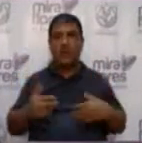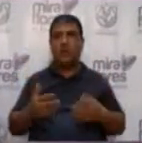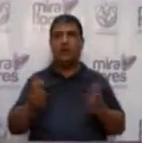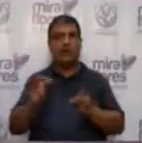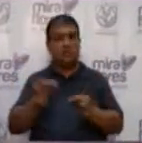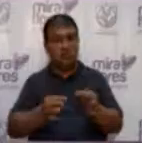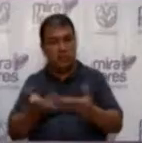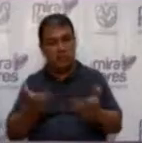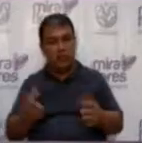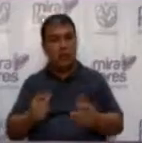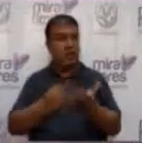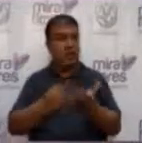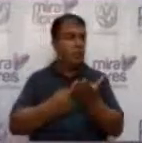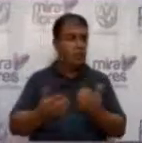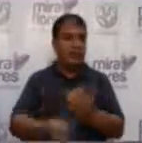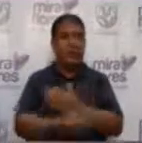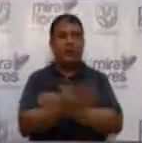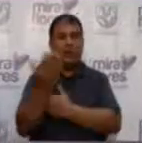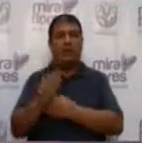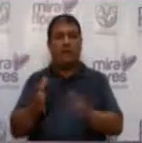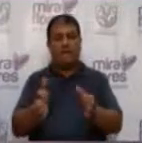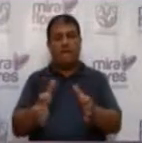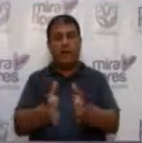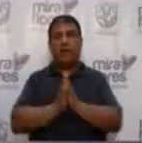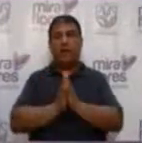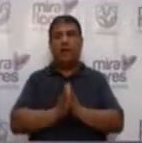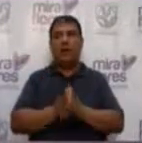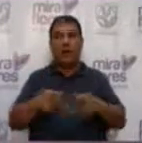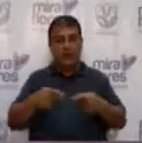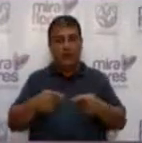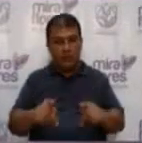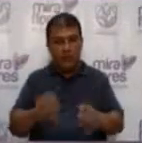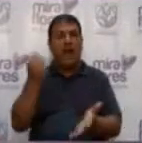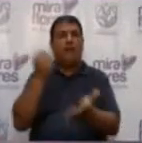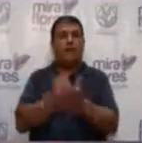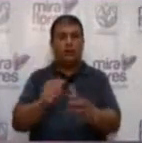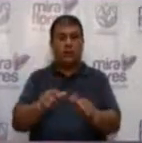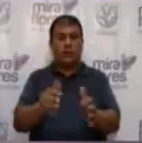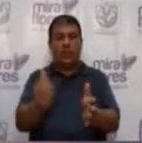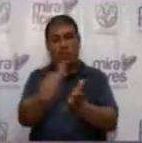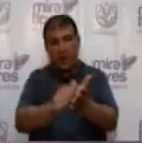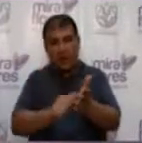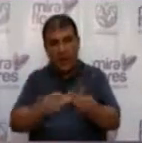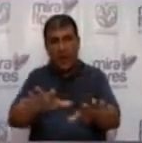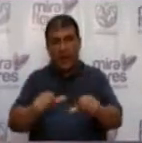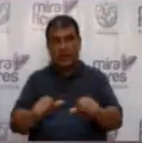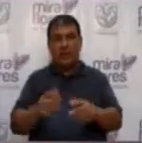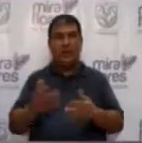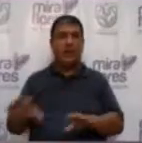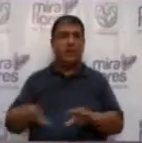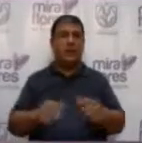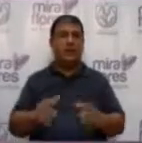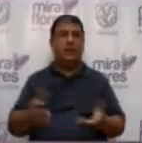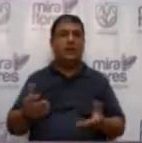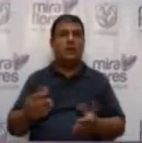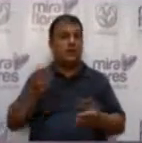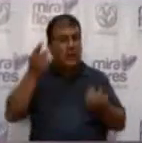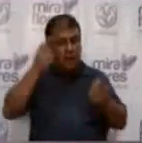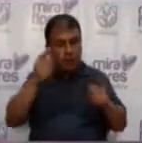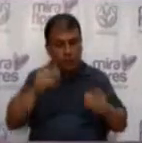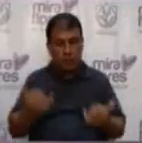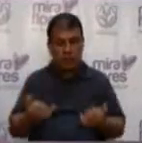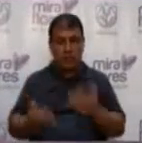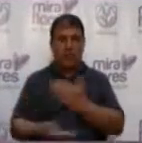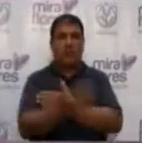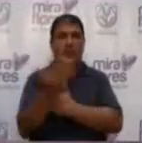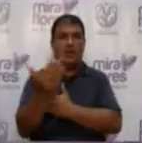ni que discutir esta mañana, vamos a pedir la exoneración de la aprobación del acta para la ejecución inmediata de los acuerdos tomados